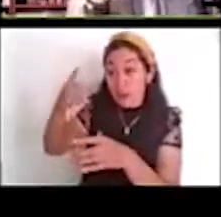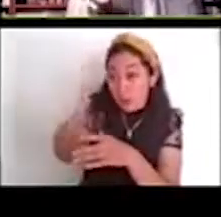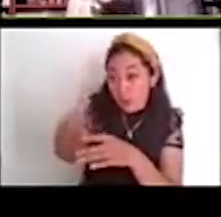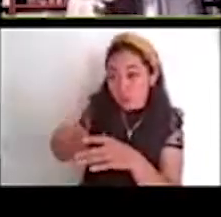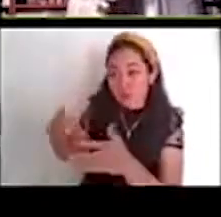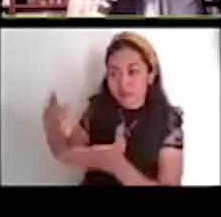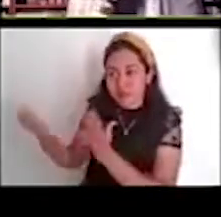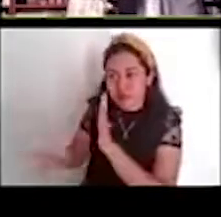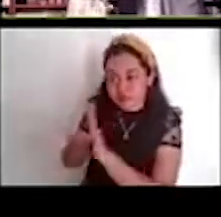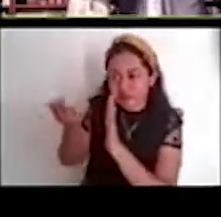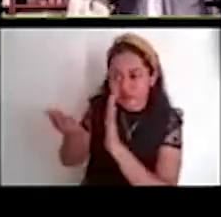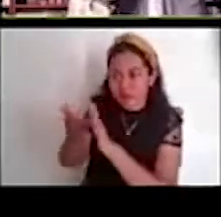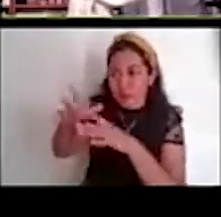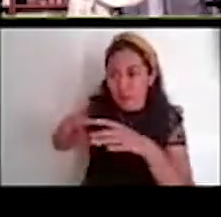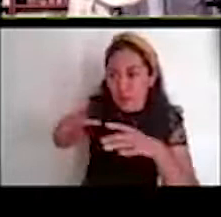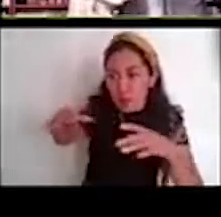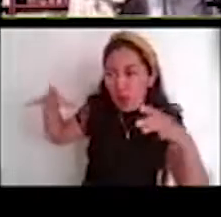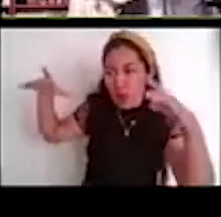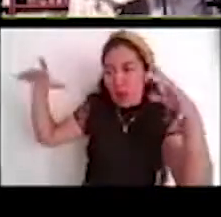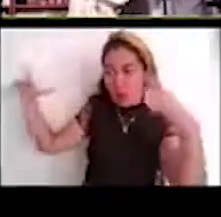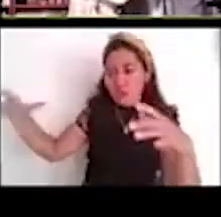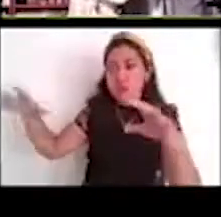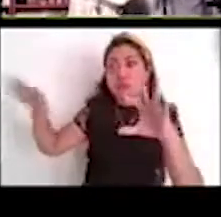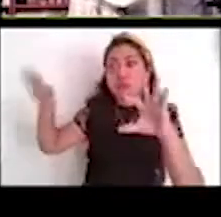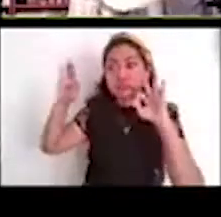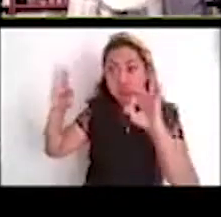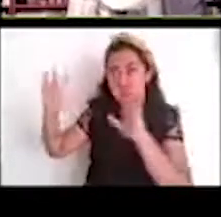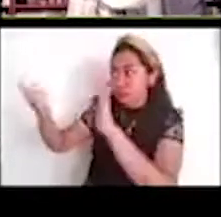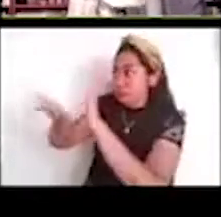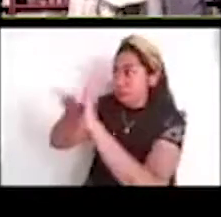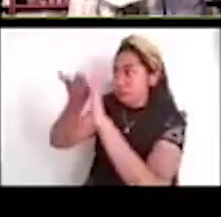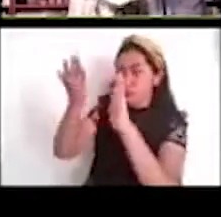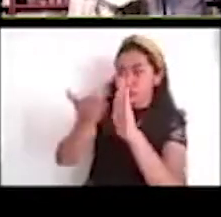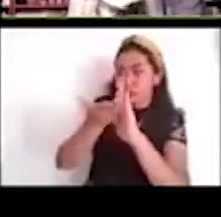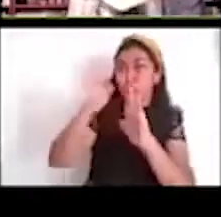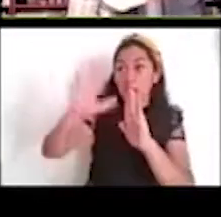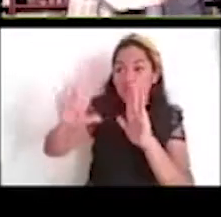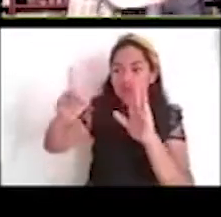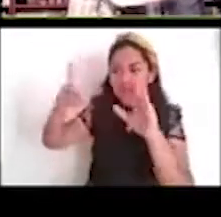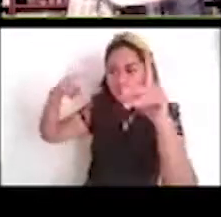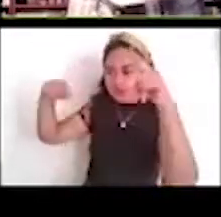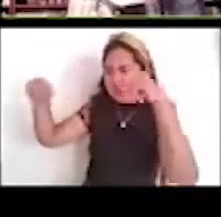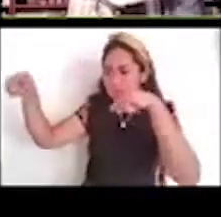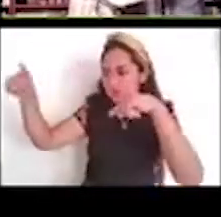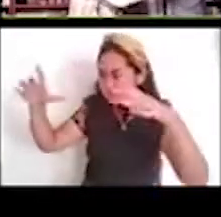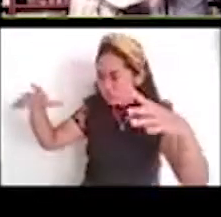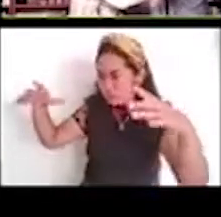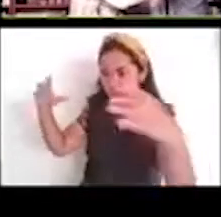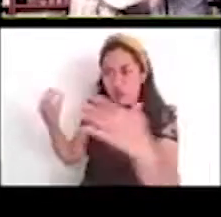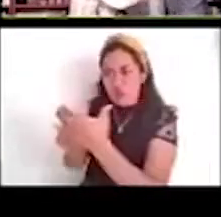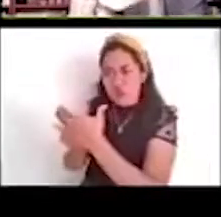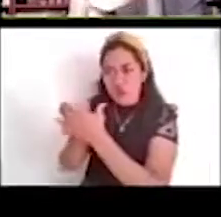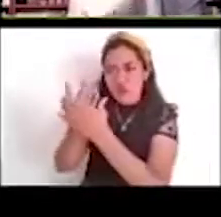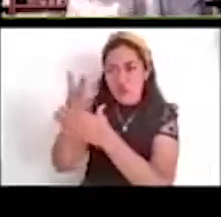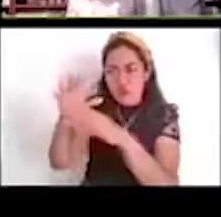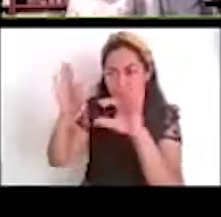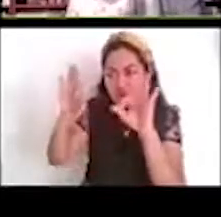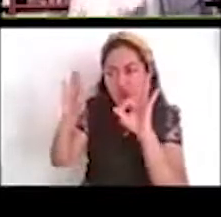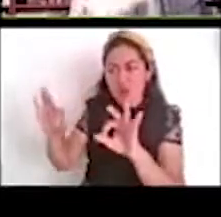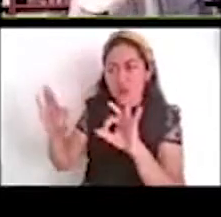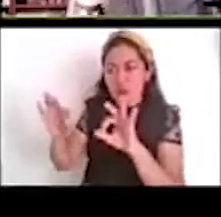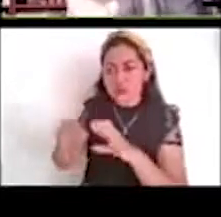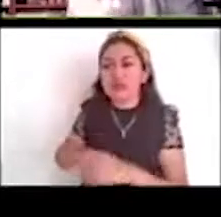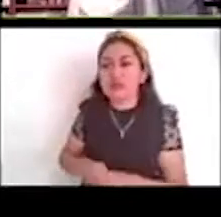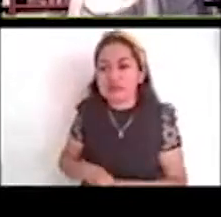Mesoamérica. Teotihuacán rige en mucho el bien hacer